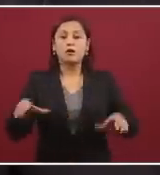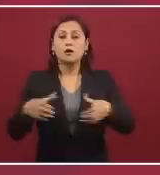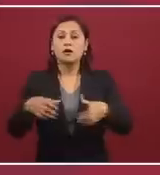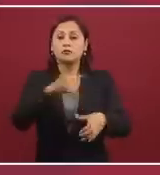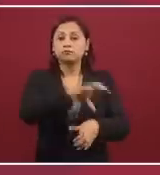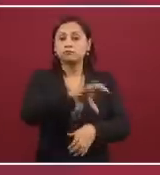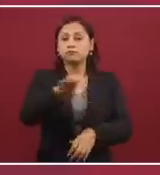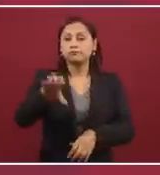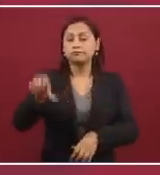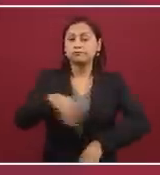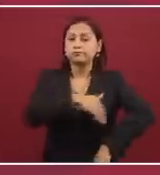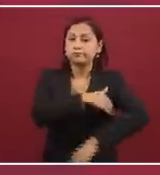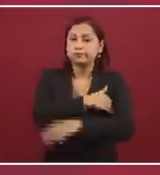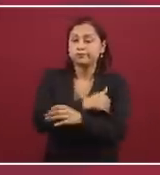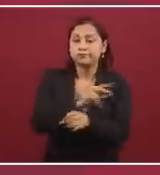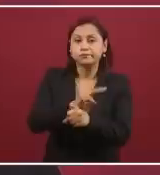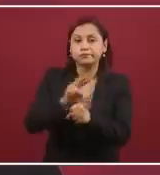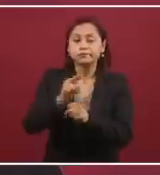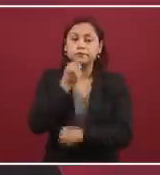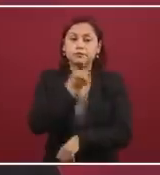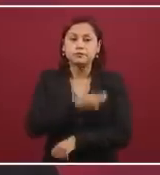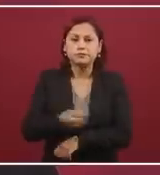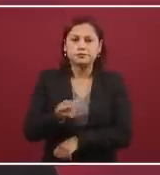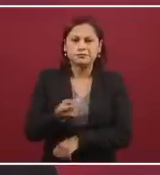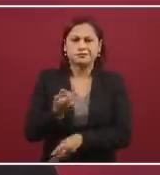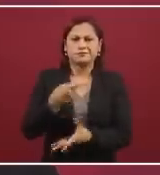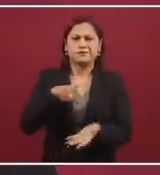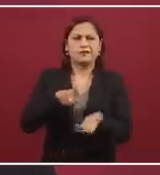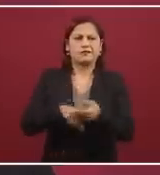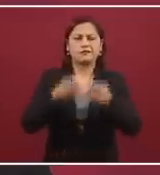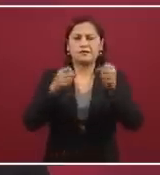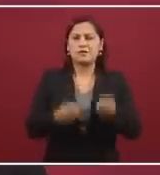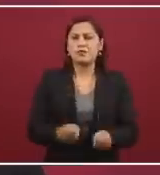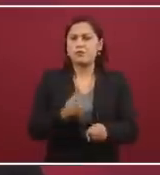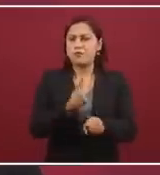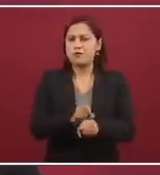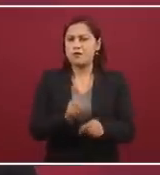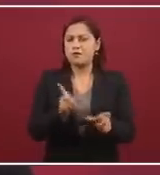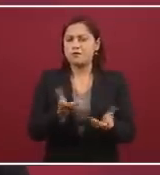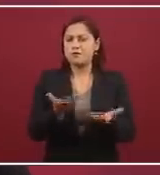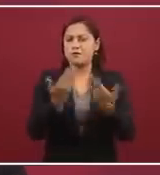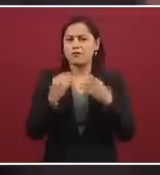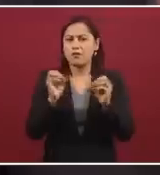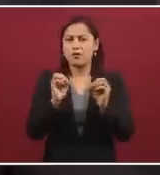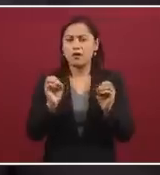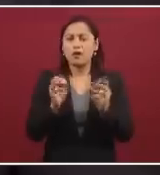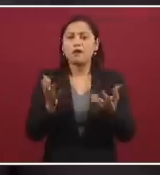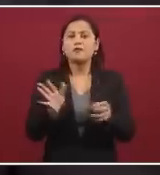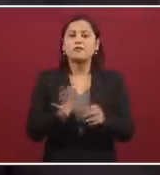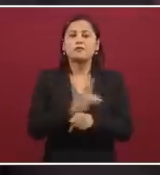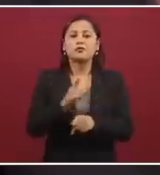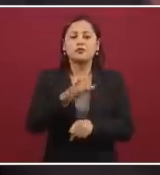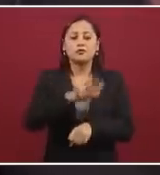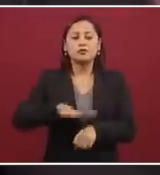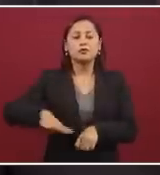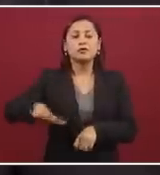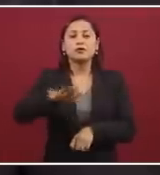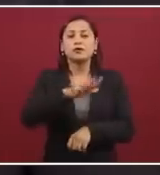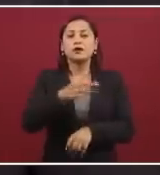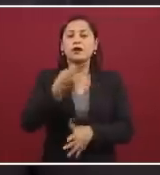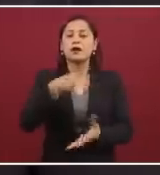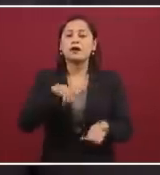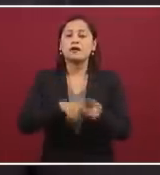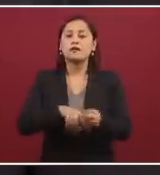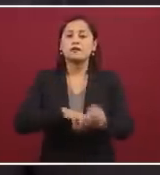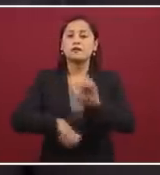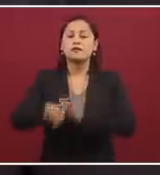por que subrogar porque el sistema de privatización en la seguridad social